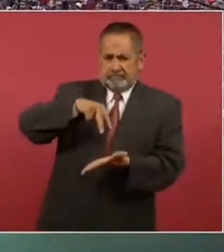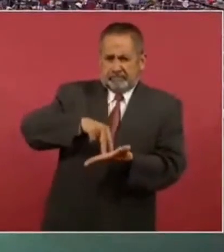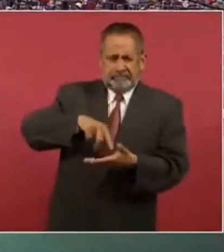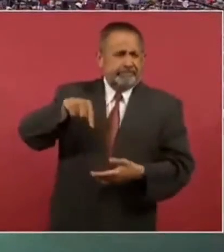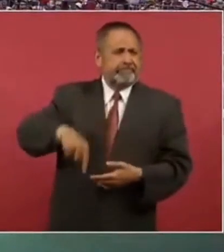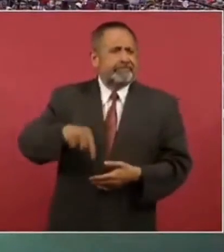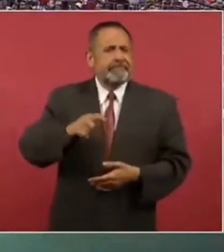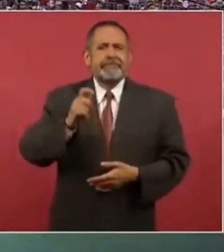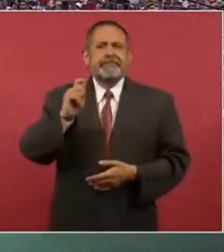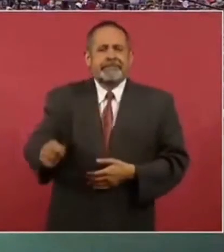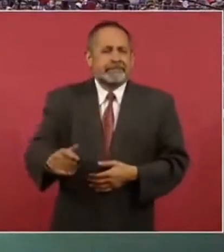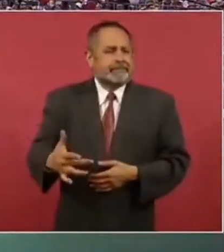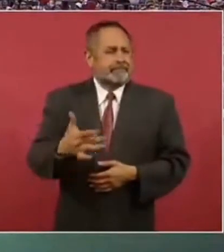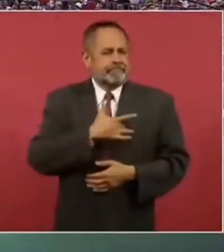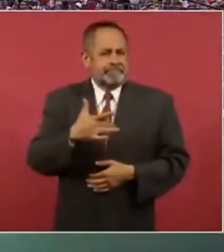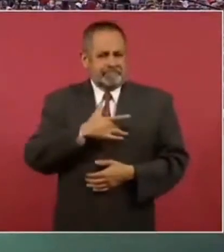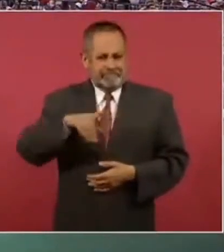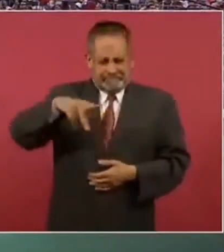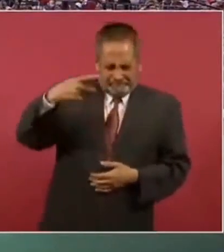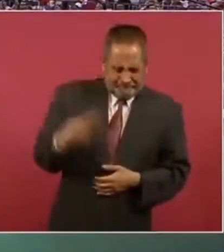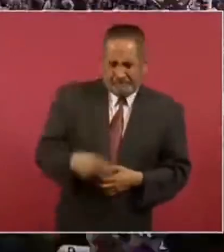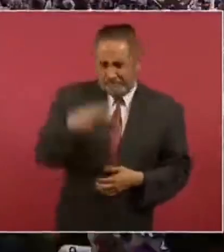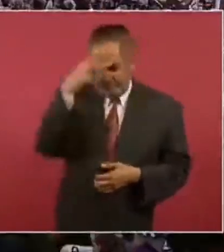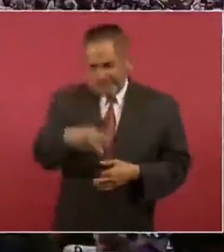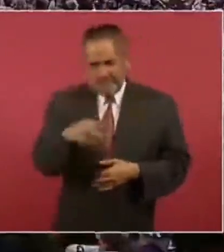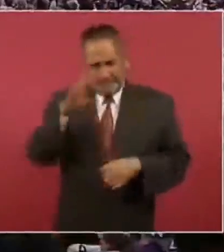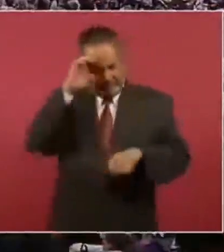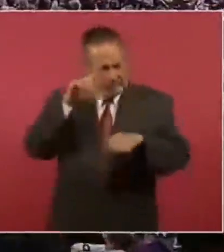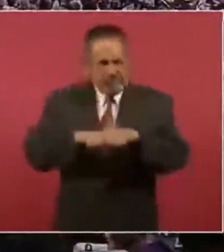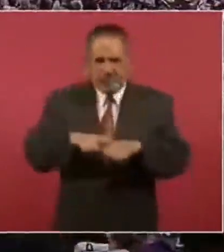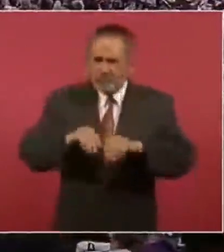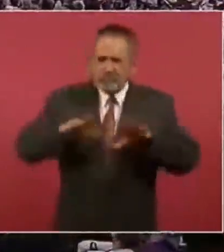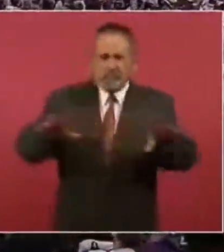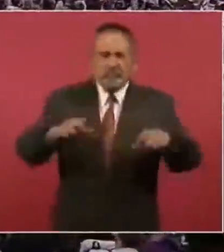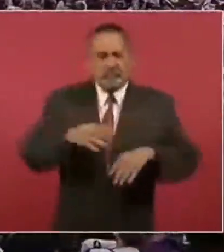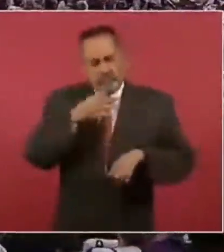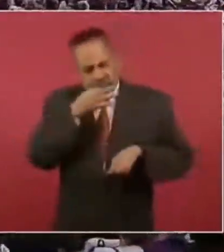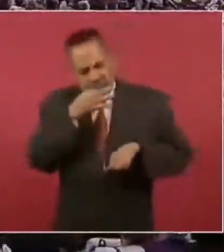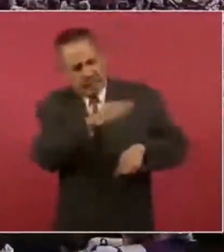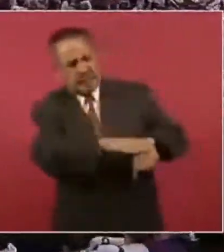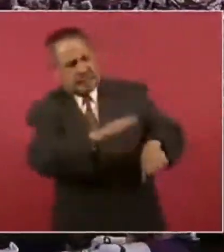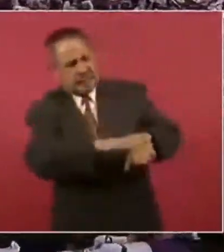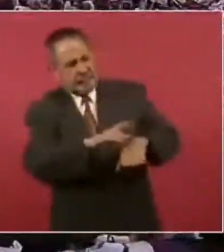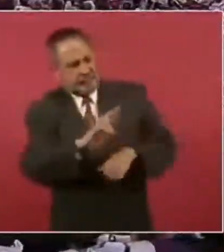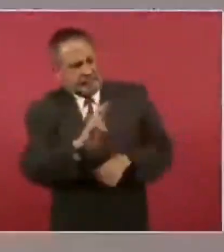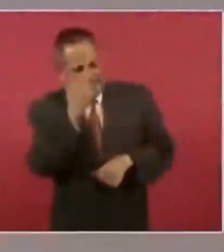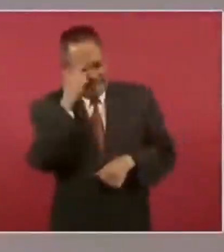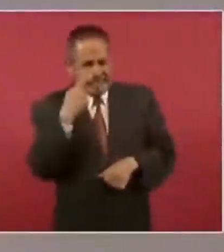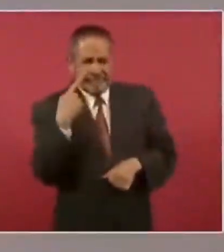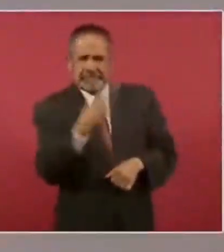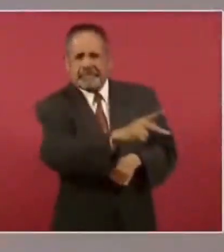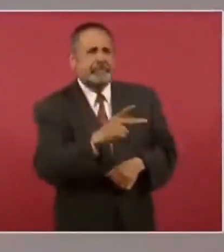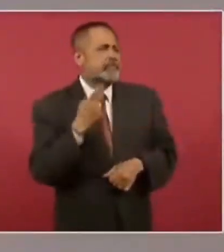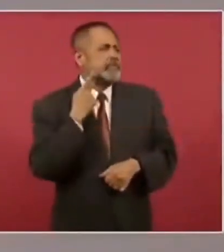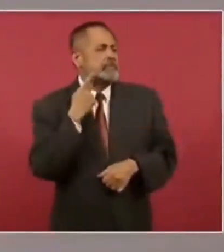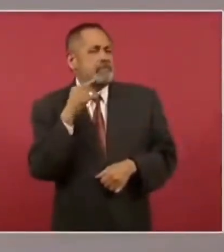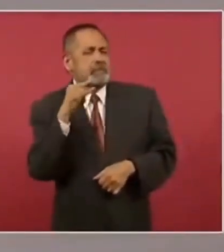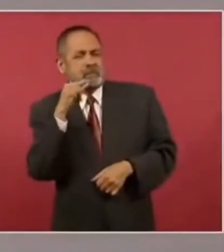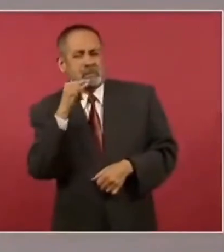corazón político y cultural de México, le recordamos a esos políticos hipócritas